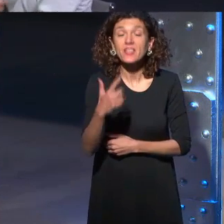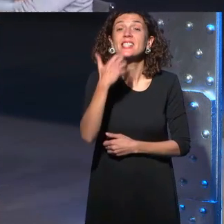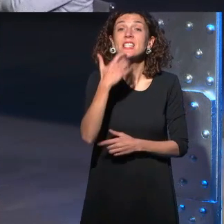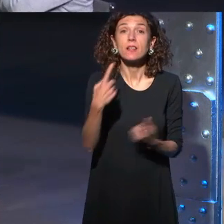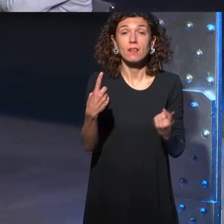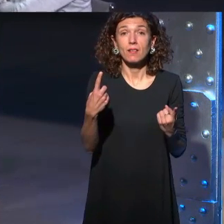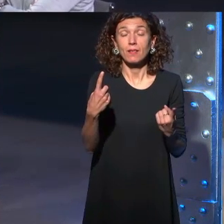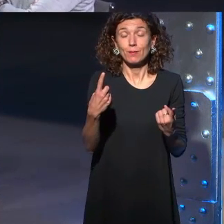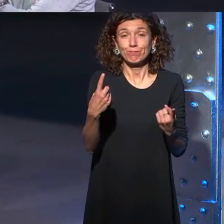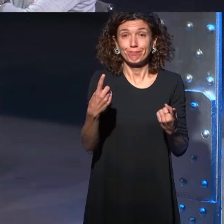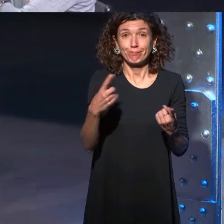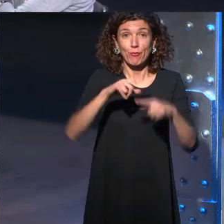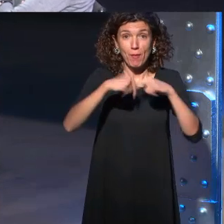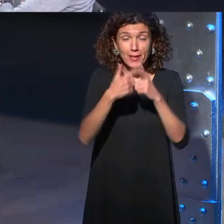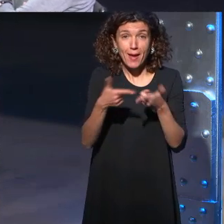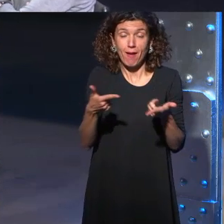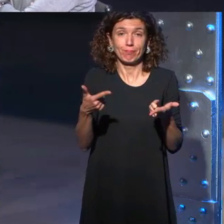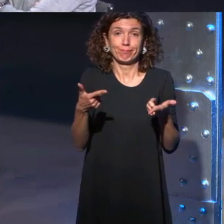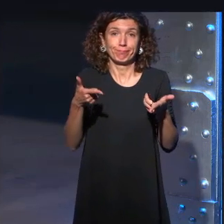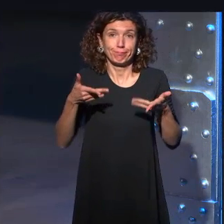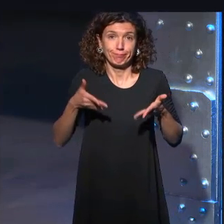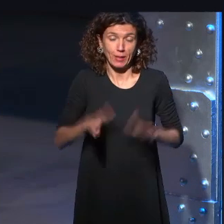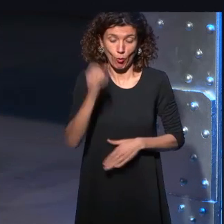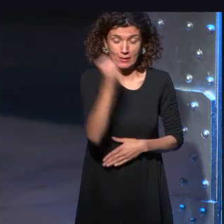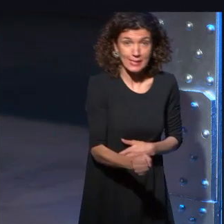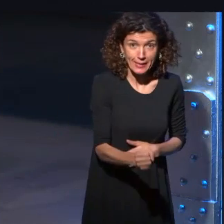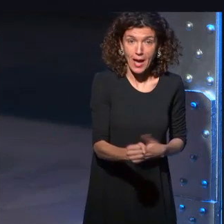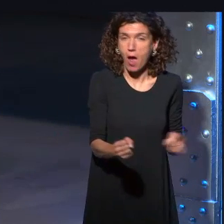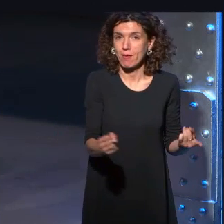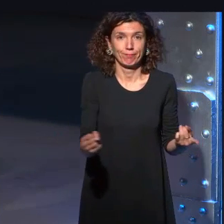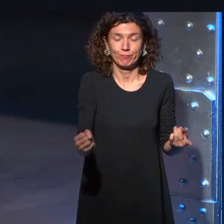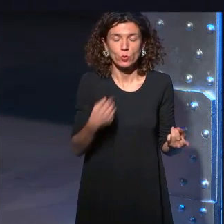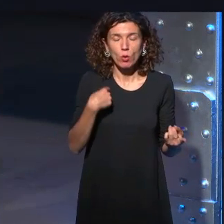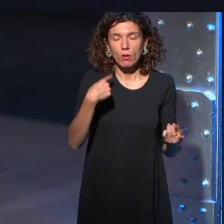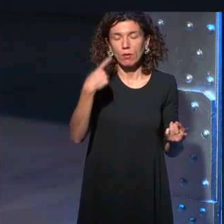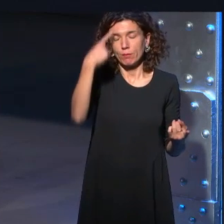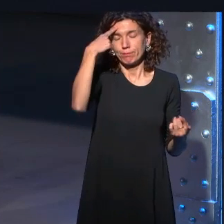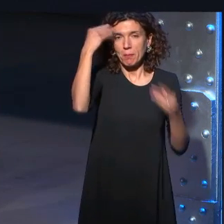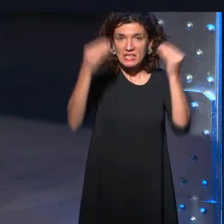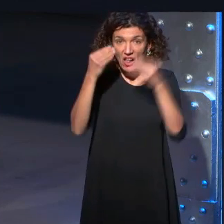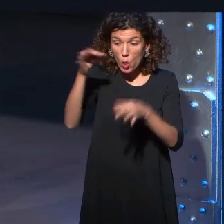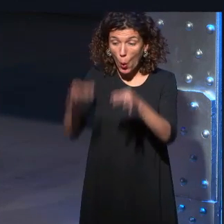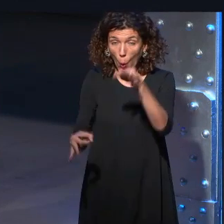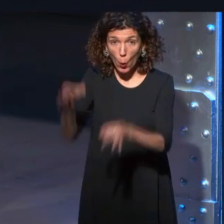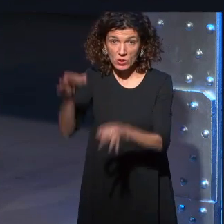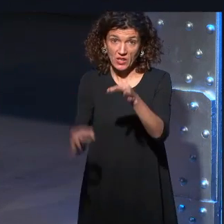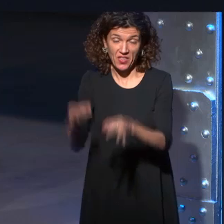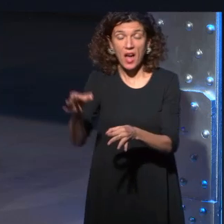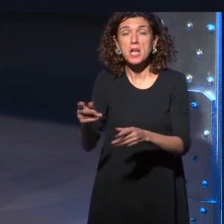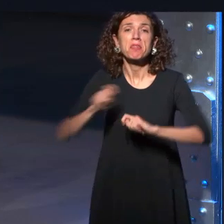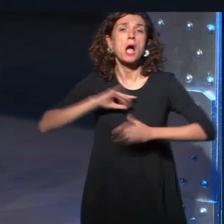pérdida bestial. Yo no sé si alguien asesine a mi hijo, si me quedaría pensando en que la justicia y en el perdón. Va a